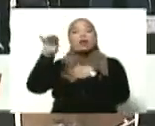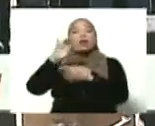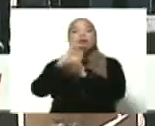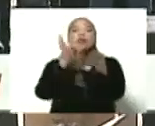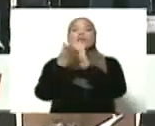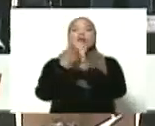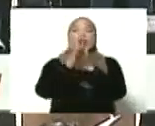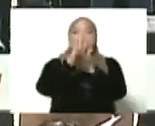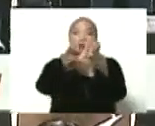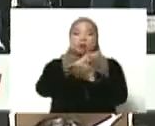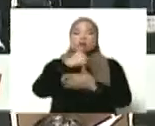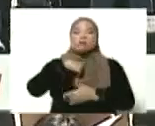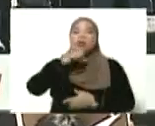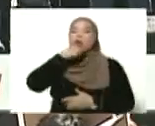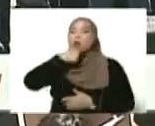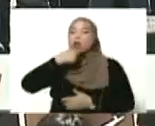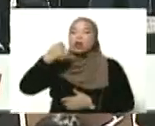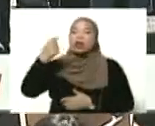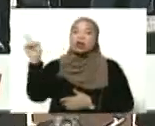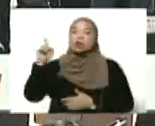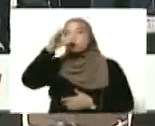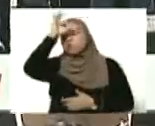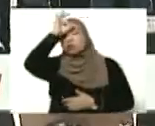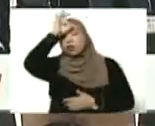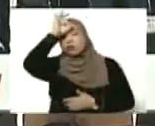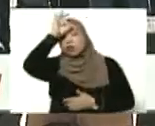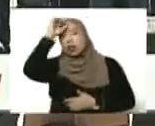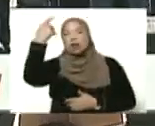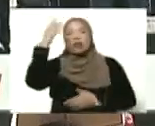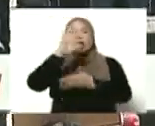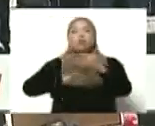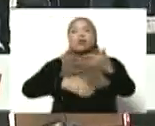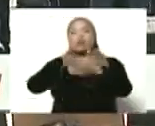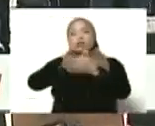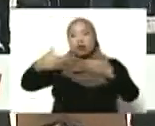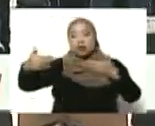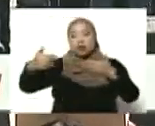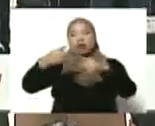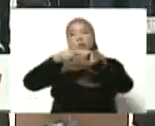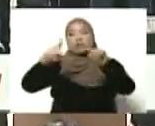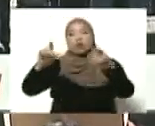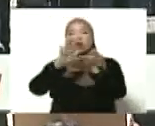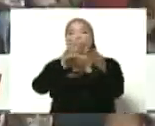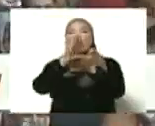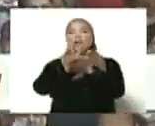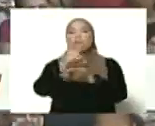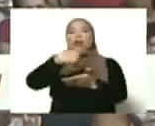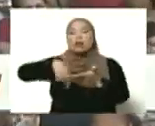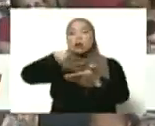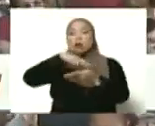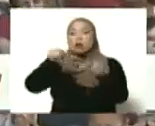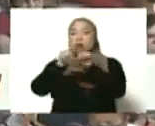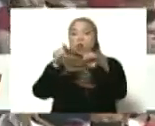arepita en sus manos redonditas le salía. Así debemos ser